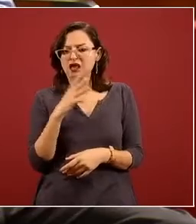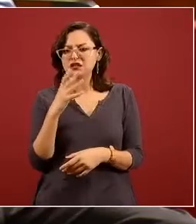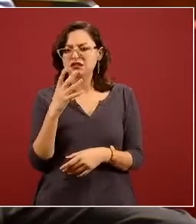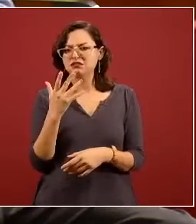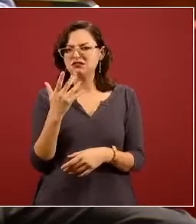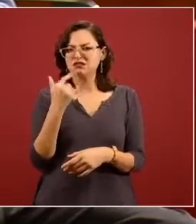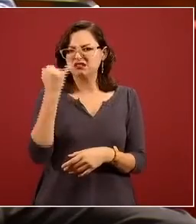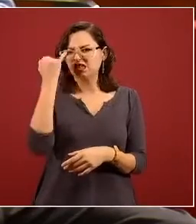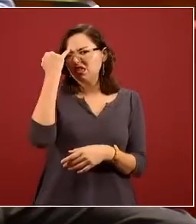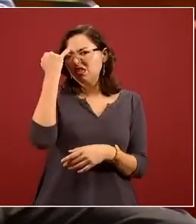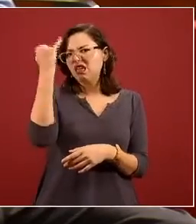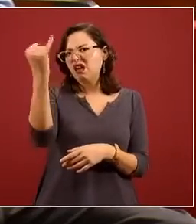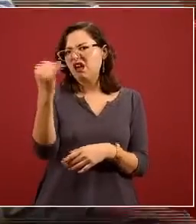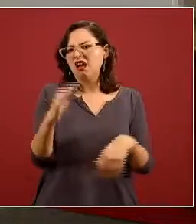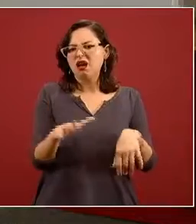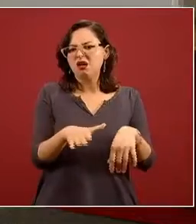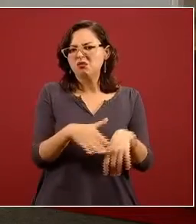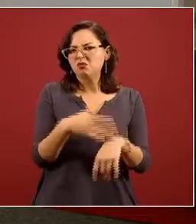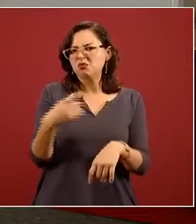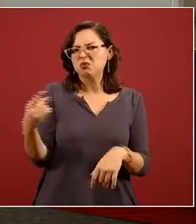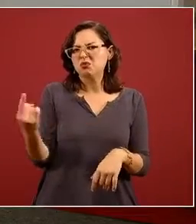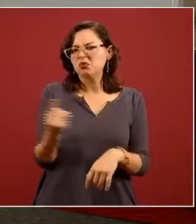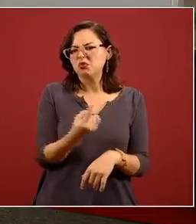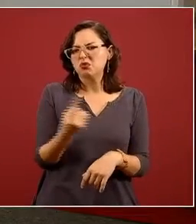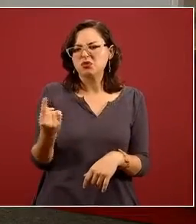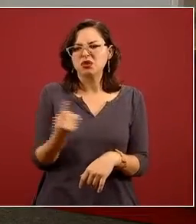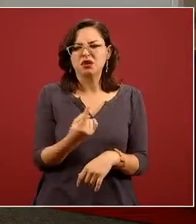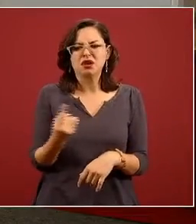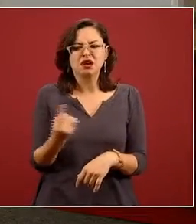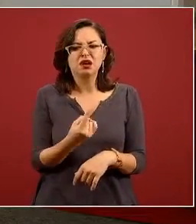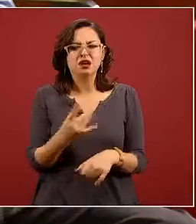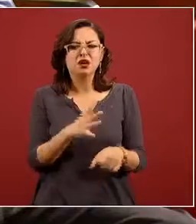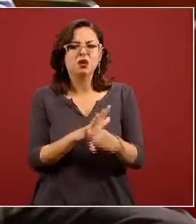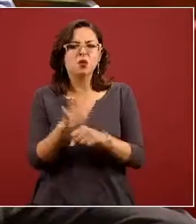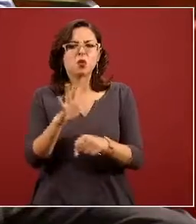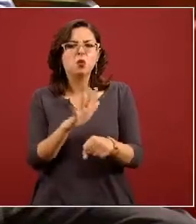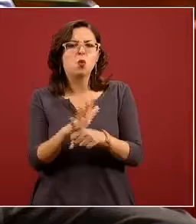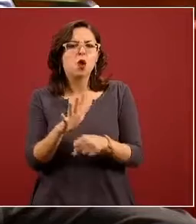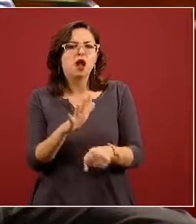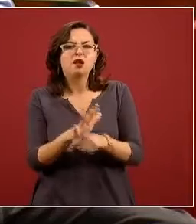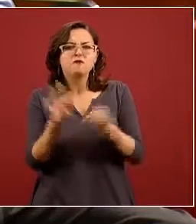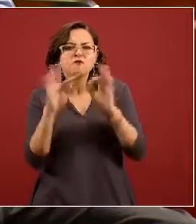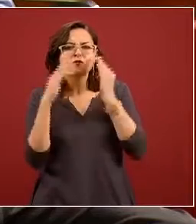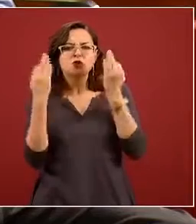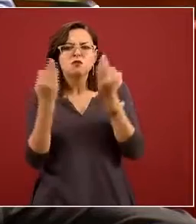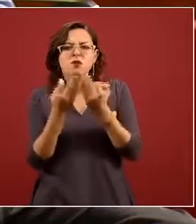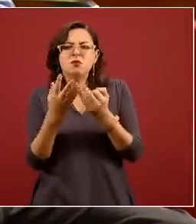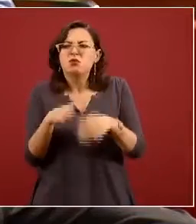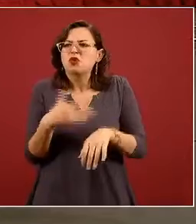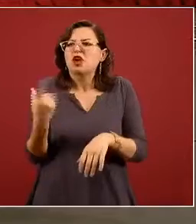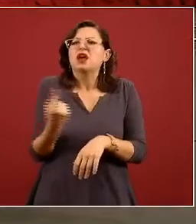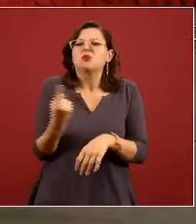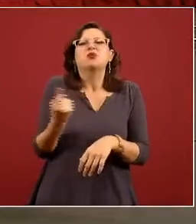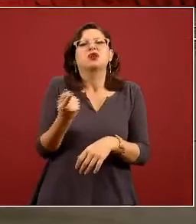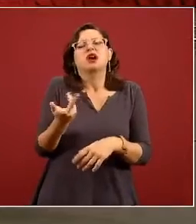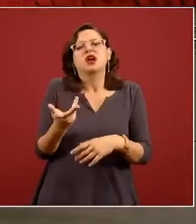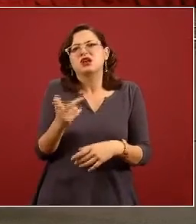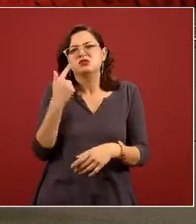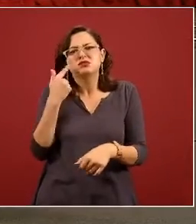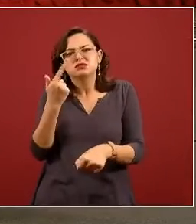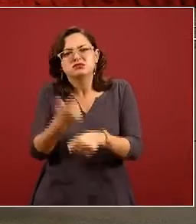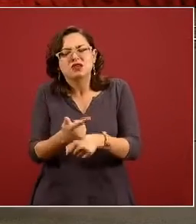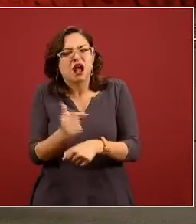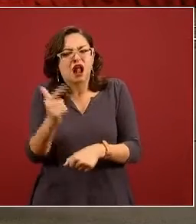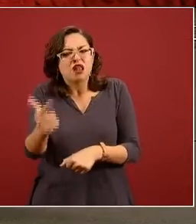de por qué está ocurriendo esto, cuál es el diagnóstico que tienen sobre esta situación, ¿no? Gracias, con mucho